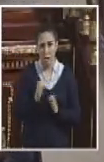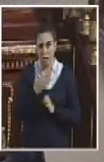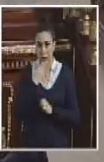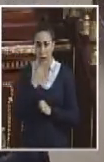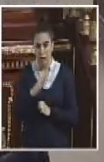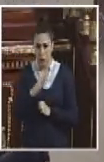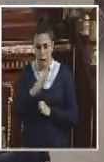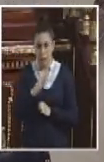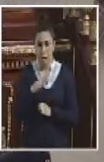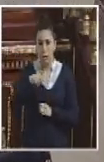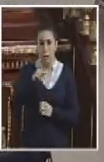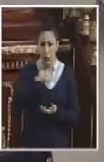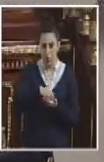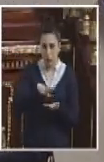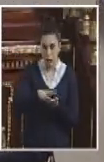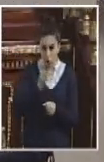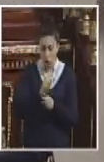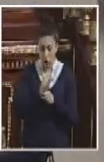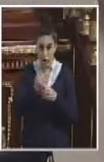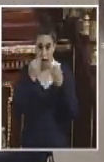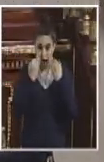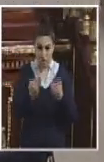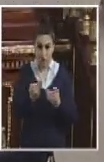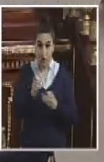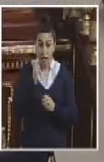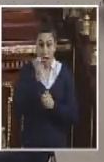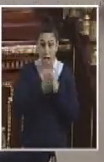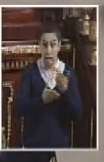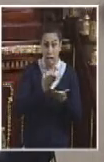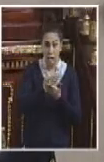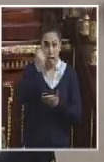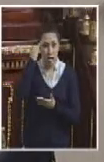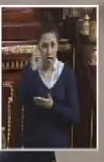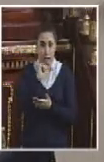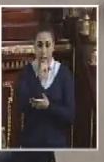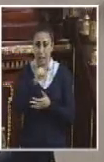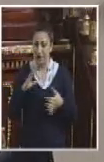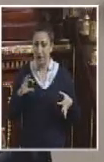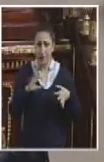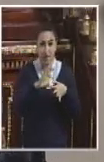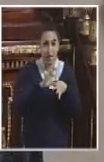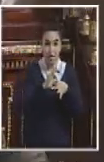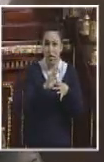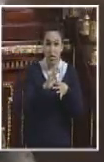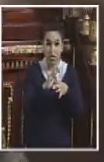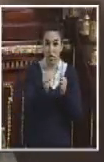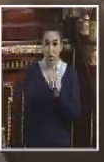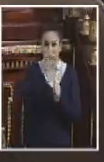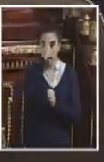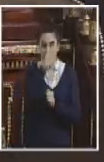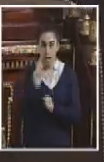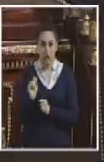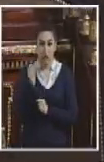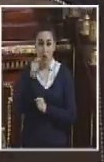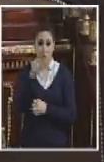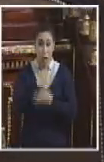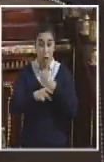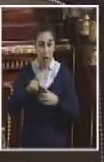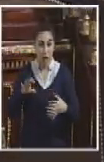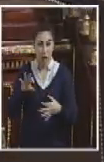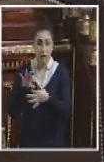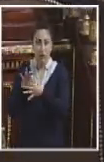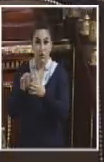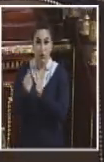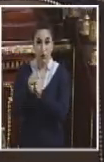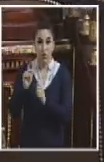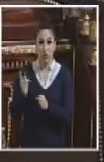dejar sentado en este Pleno que la iniciativa no tiene que ver estrictamente con temas de ciencia y tecnología, tiene que ver con